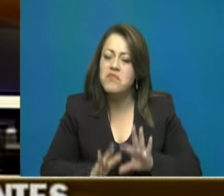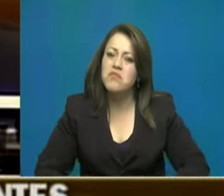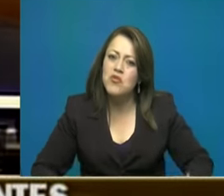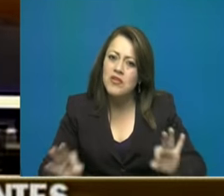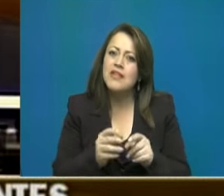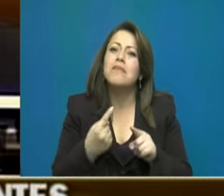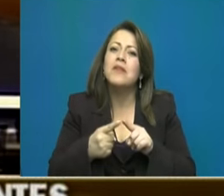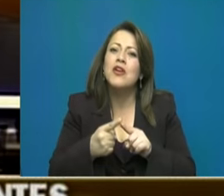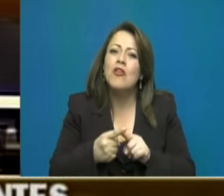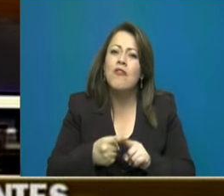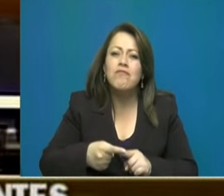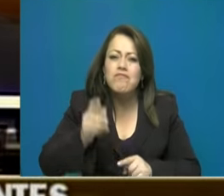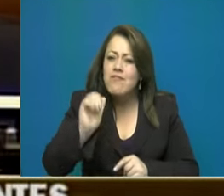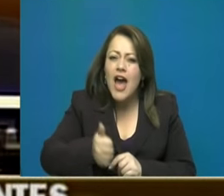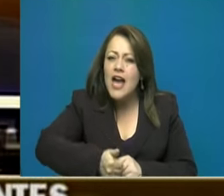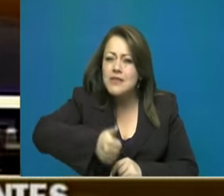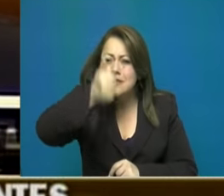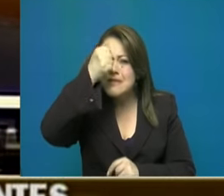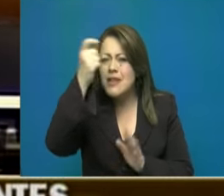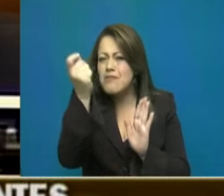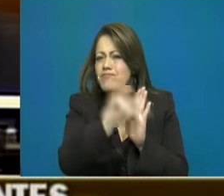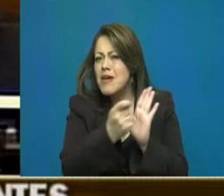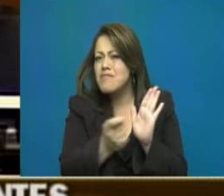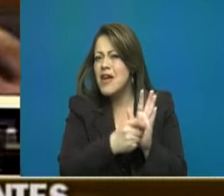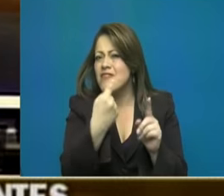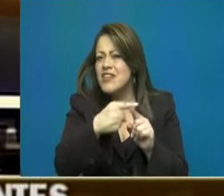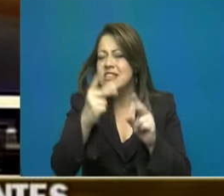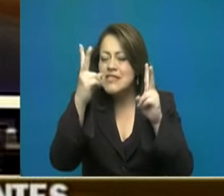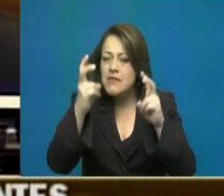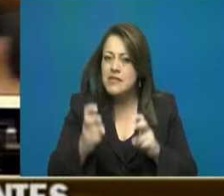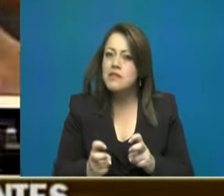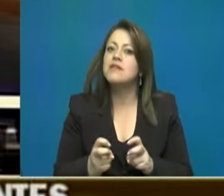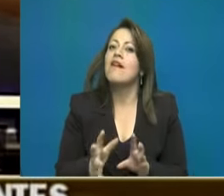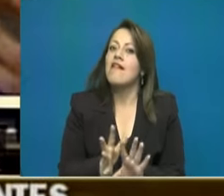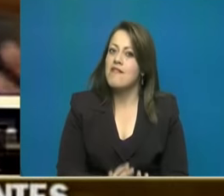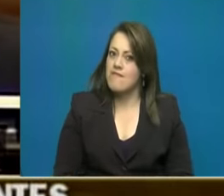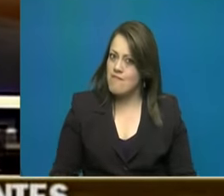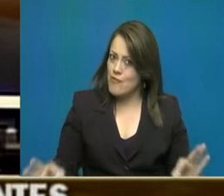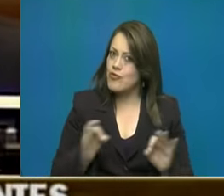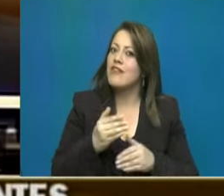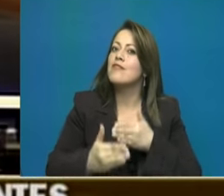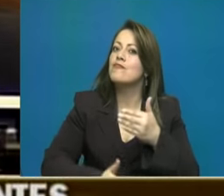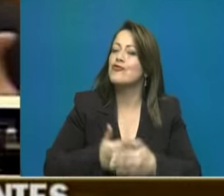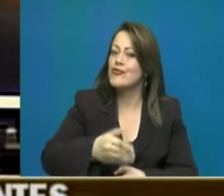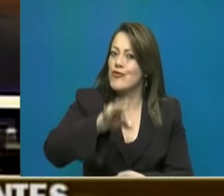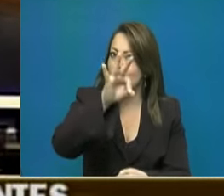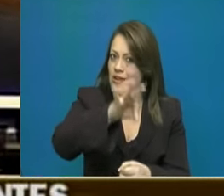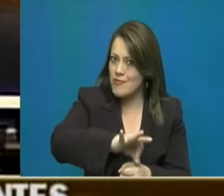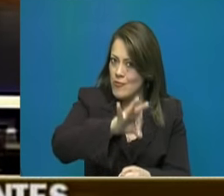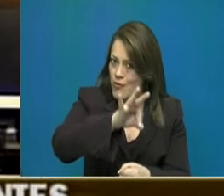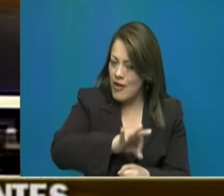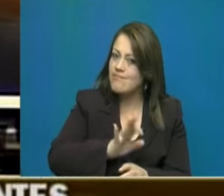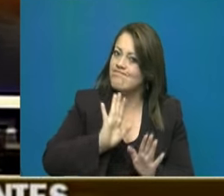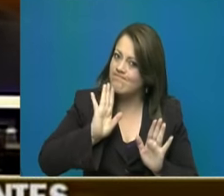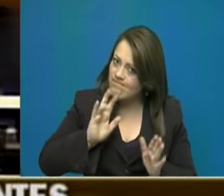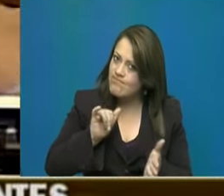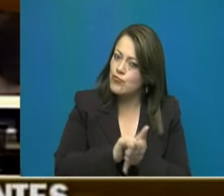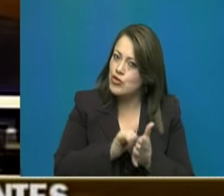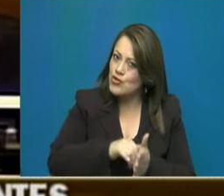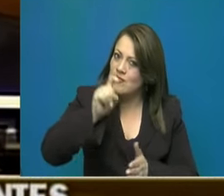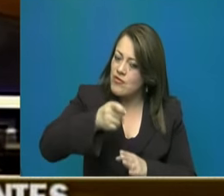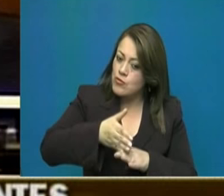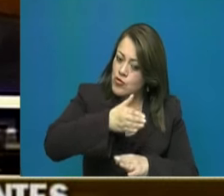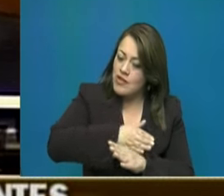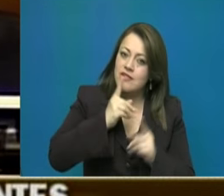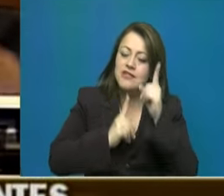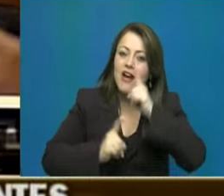pero en el fondo subyacen otra cantidad de dificultades para la realización del proceso electoral que truncan la posibilidad de que